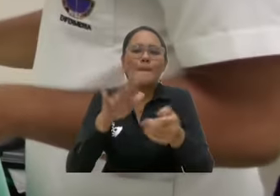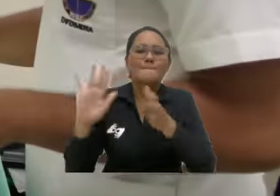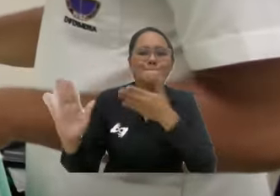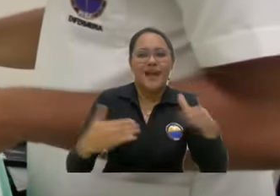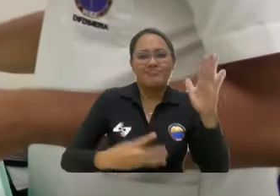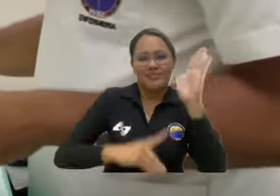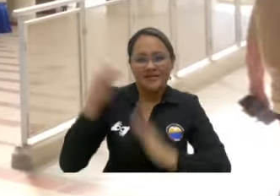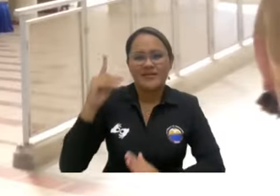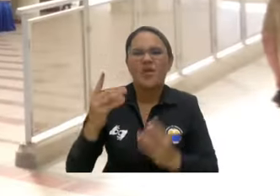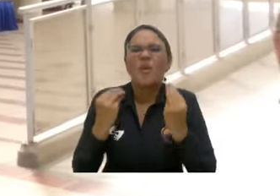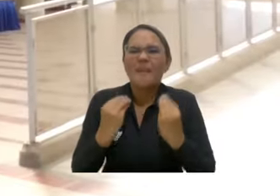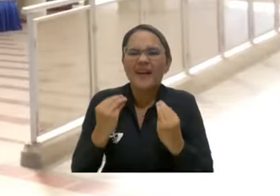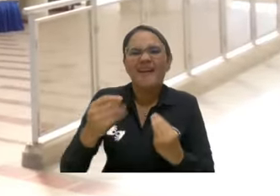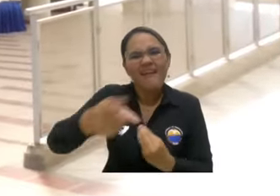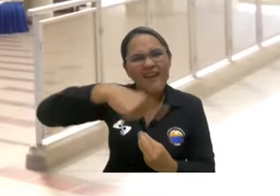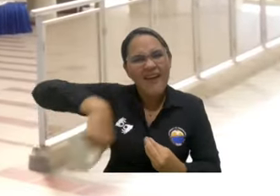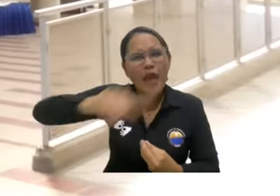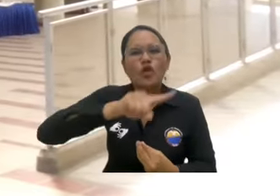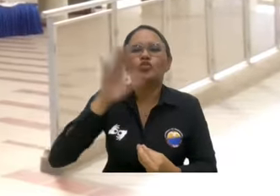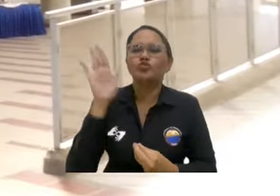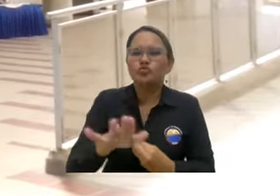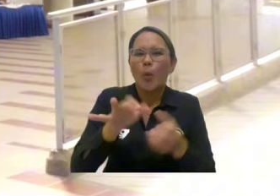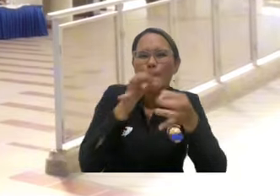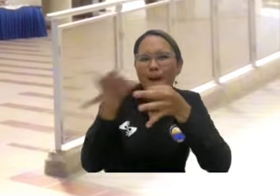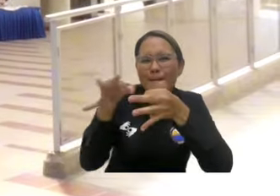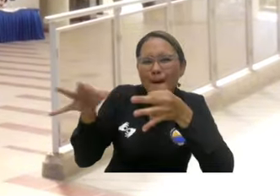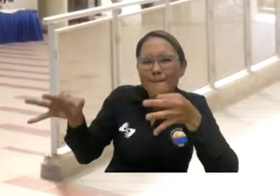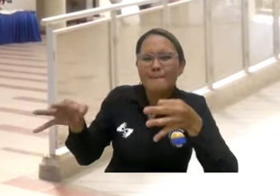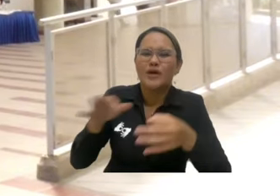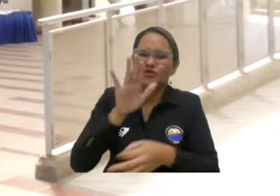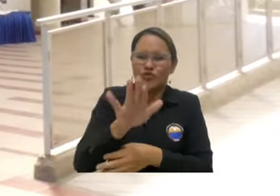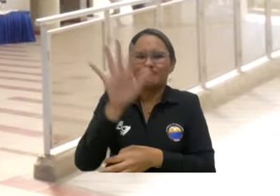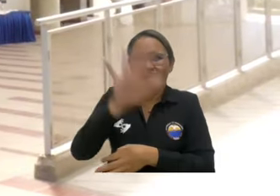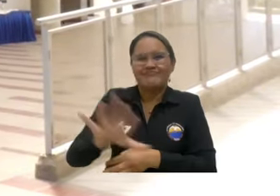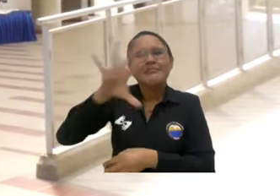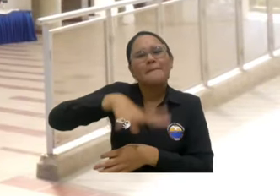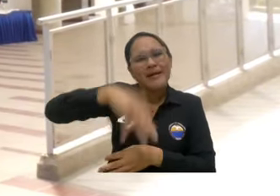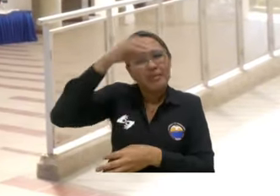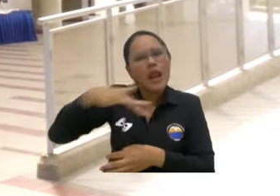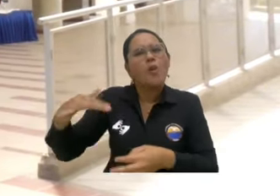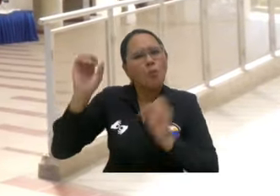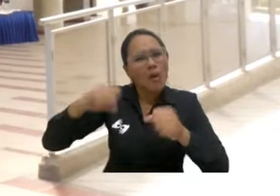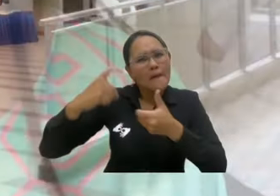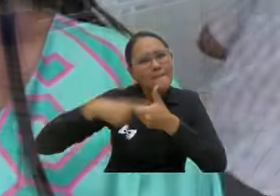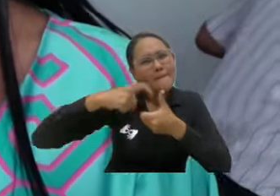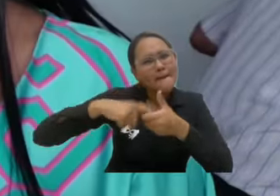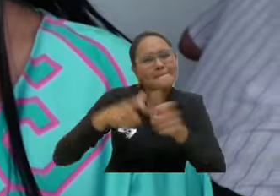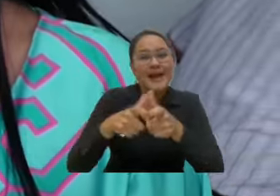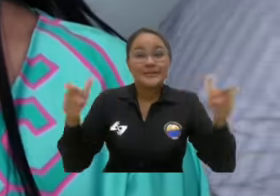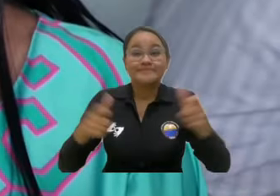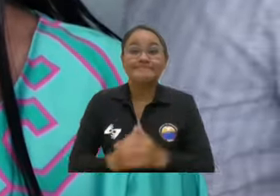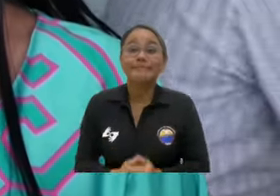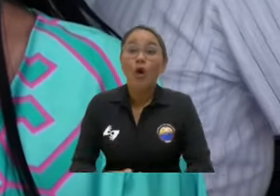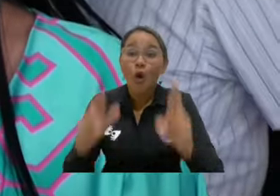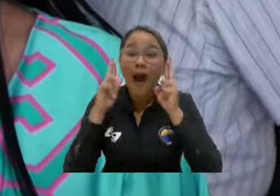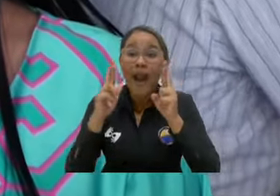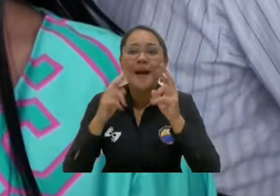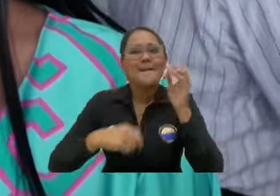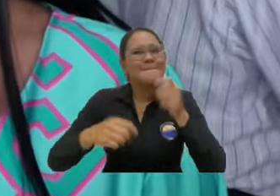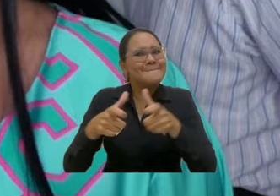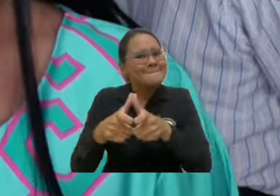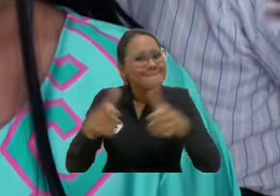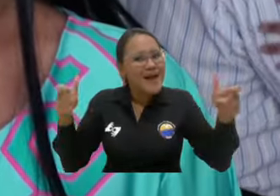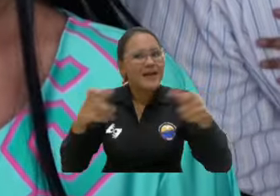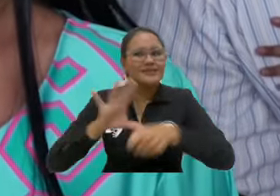plan de desarrollo. Para los muchachos y muchachas que vienen de los municipios del departamento del Magdalena. Más médicos,